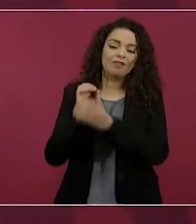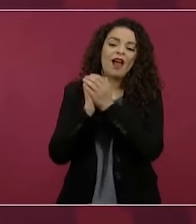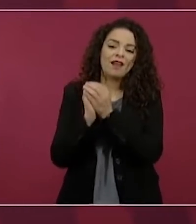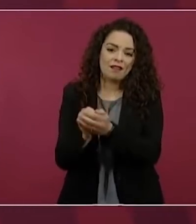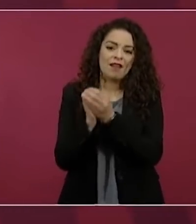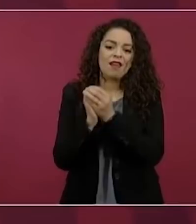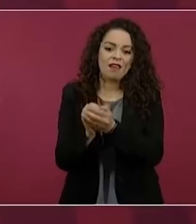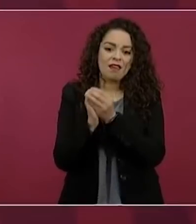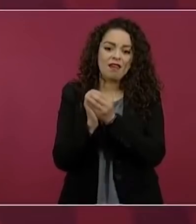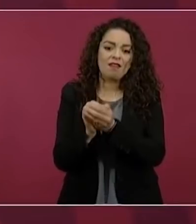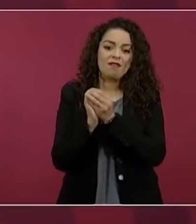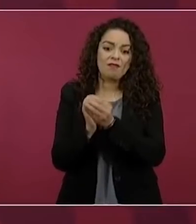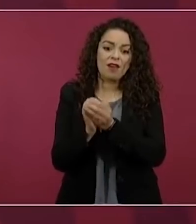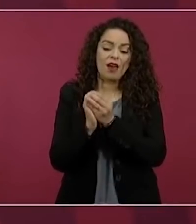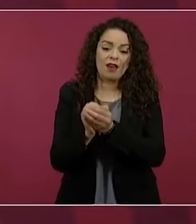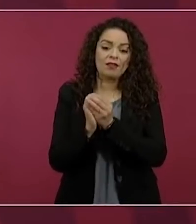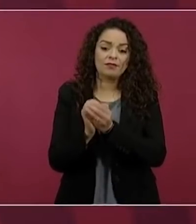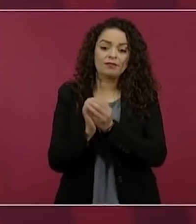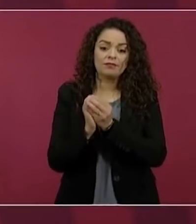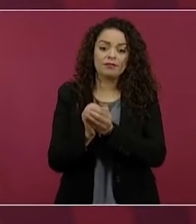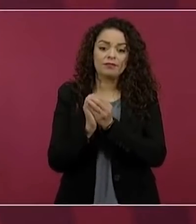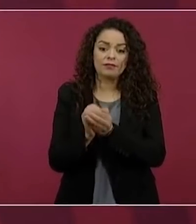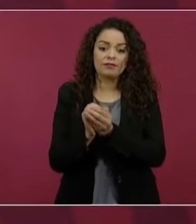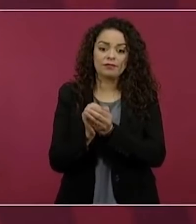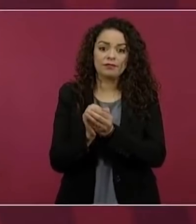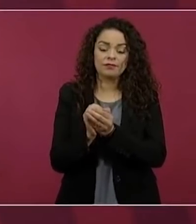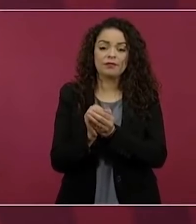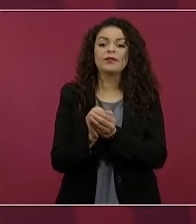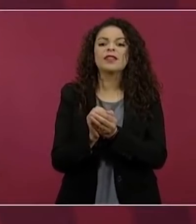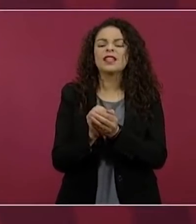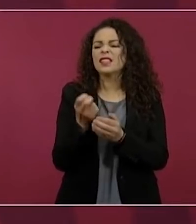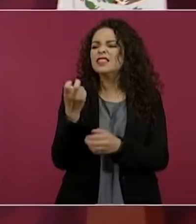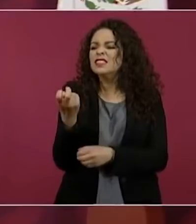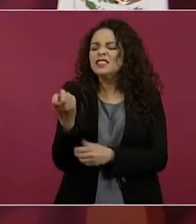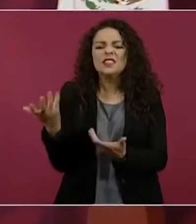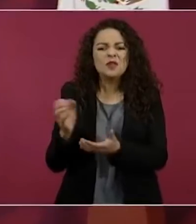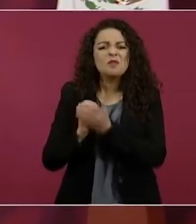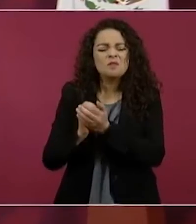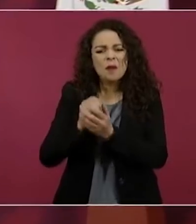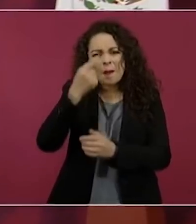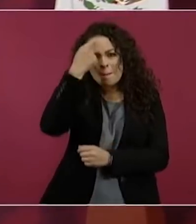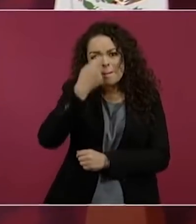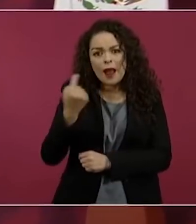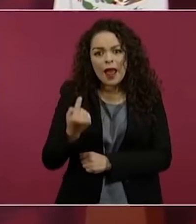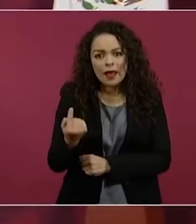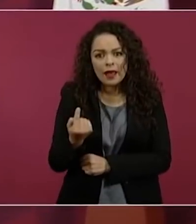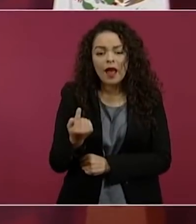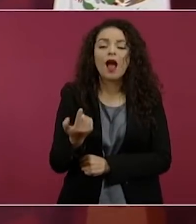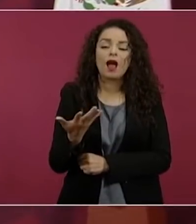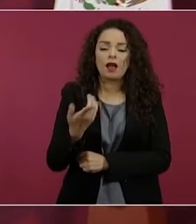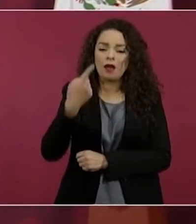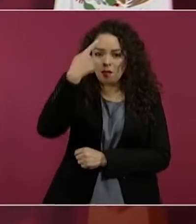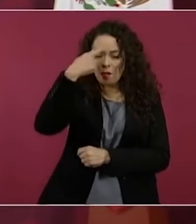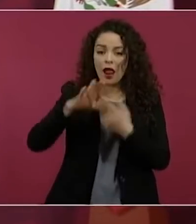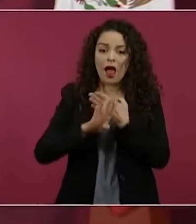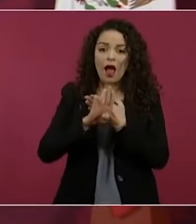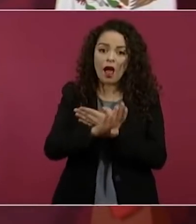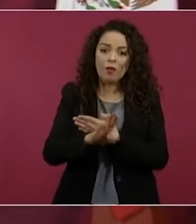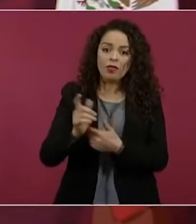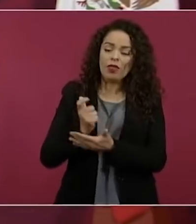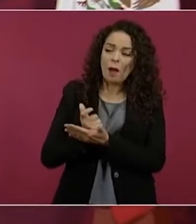que no se siga pagando por el mantenimiento,